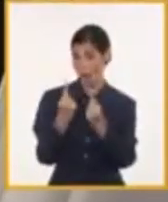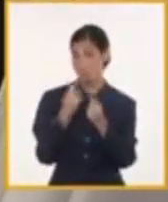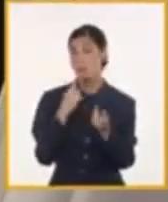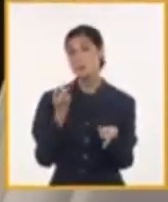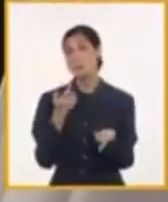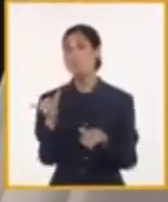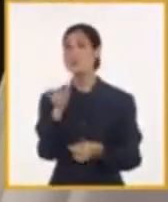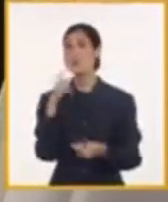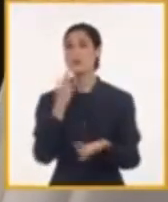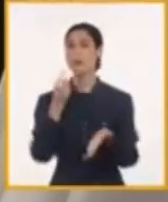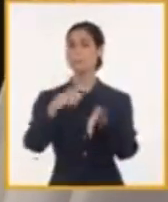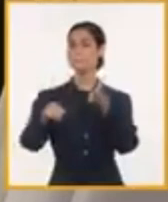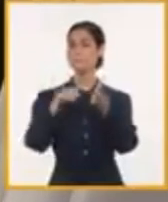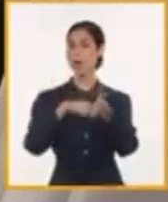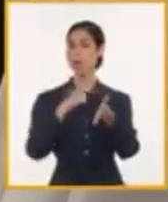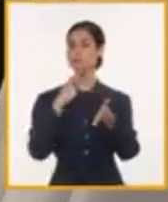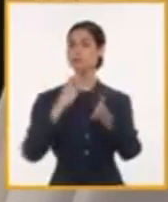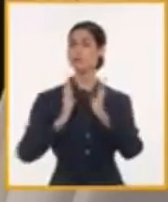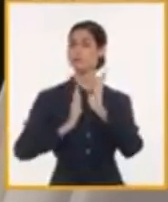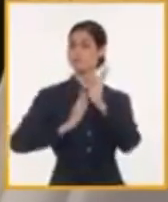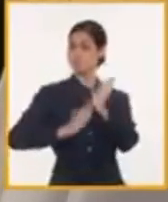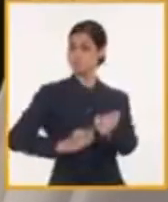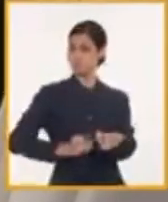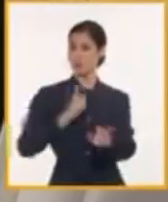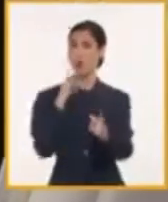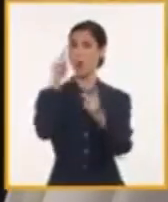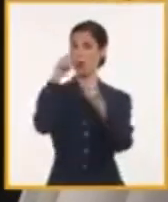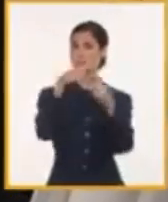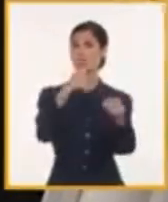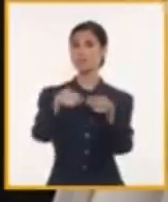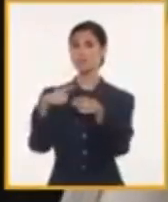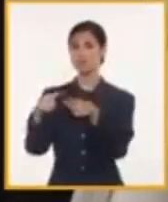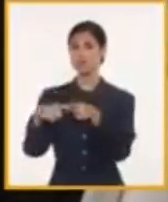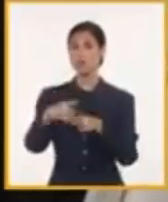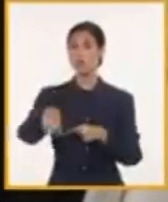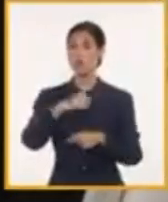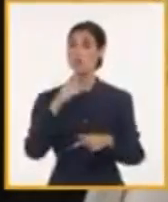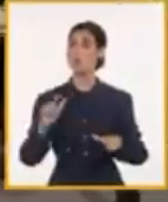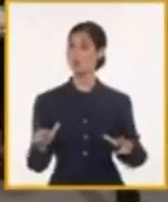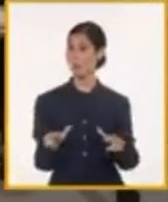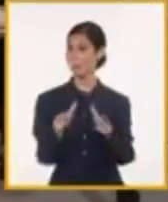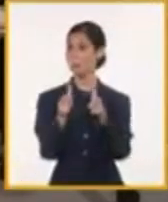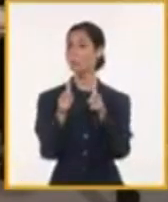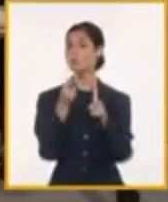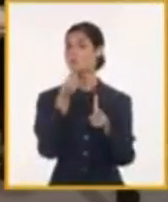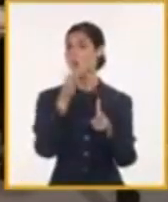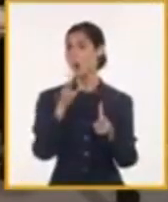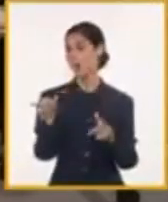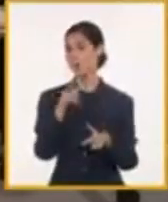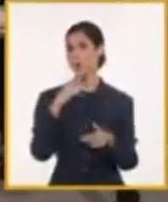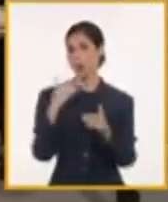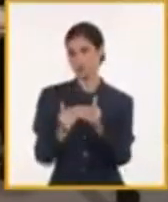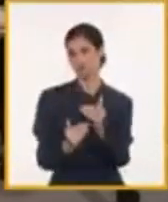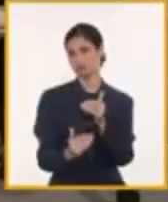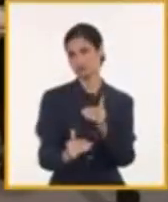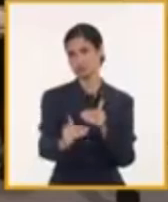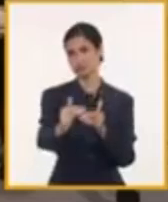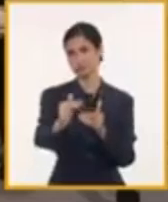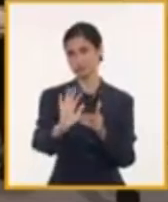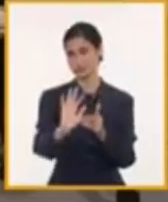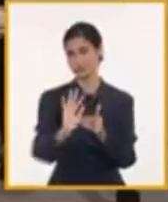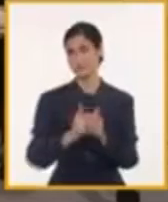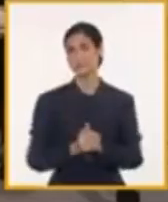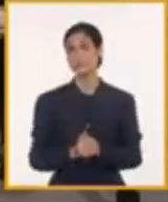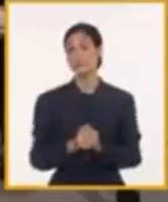las medidas y resolviendo los problemas objetivos y subjetivos que están presentes hoy, podemos llegar al potencial tanto de